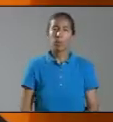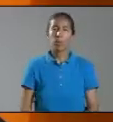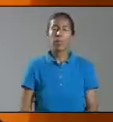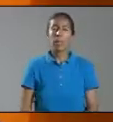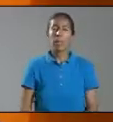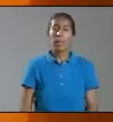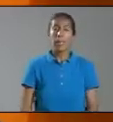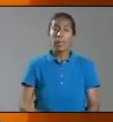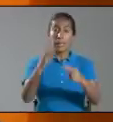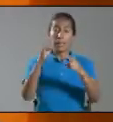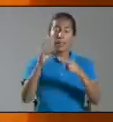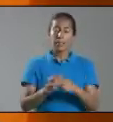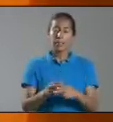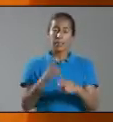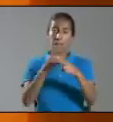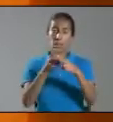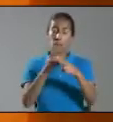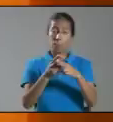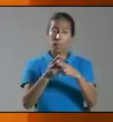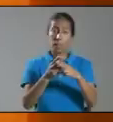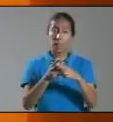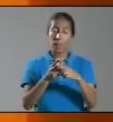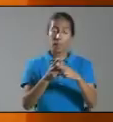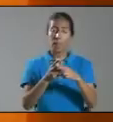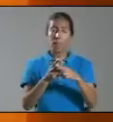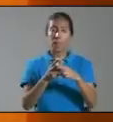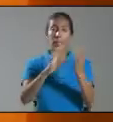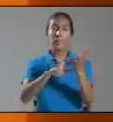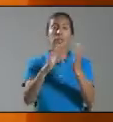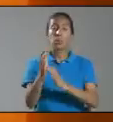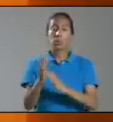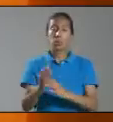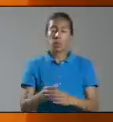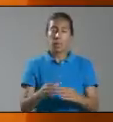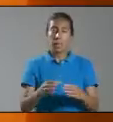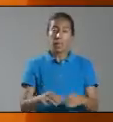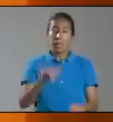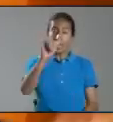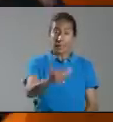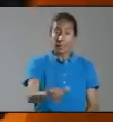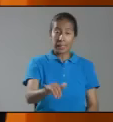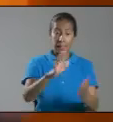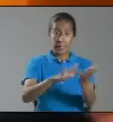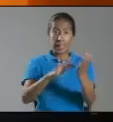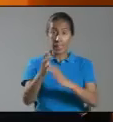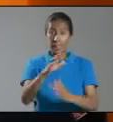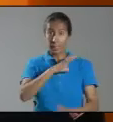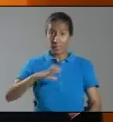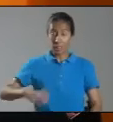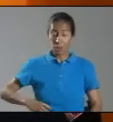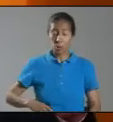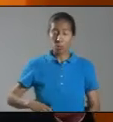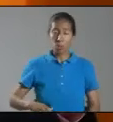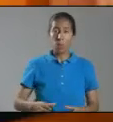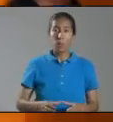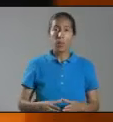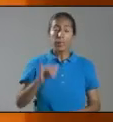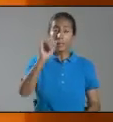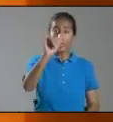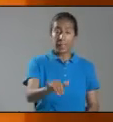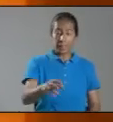Jesucristo. El que permanece en Cristo permanece unido a la vida, aleluya, y conocerá los caminos de la